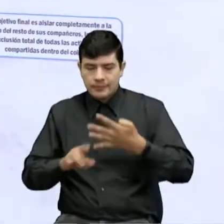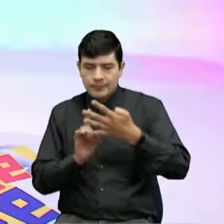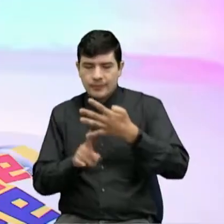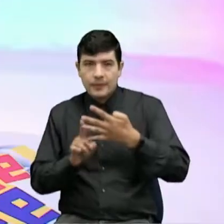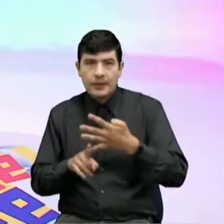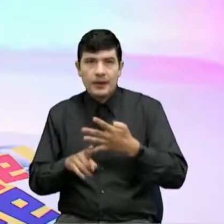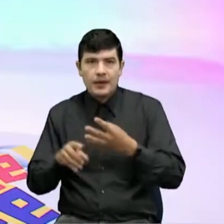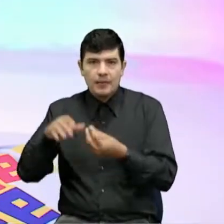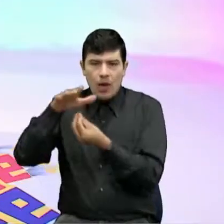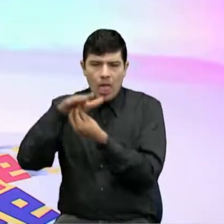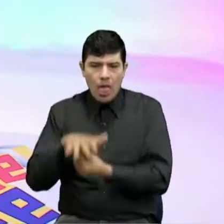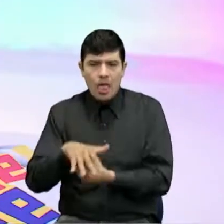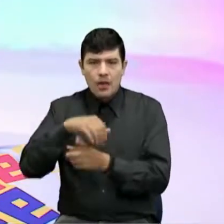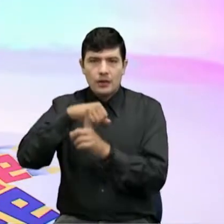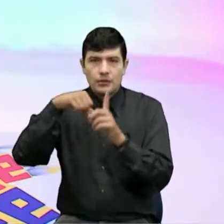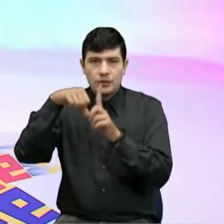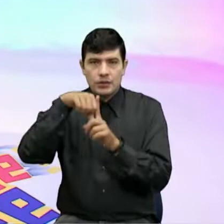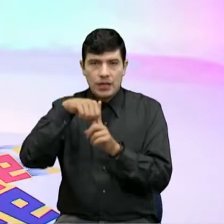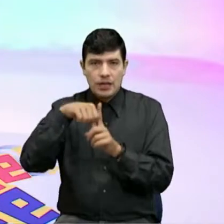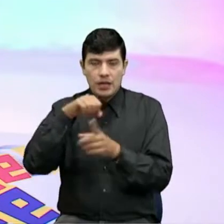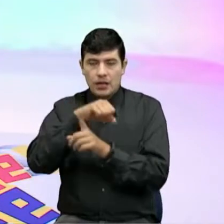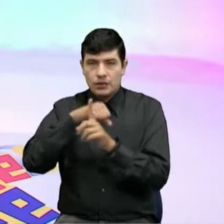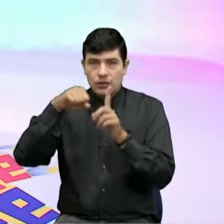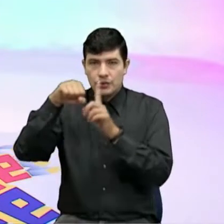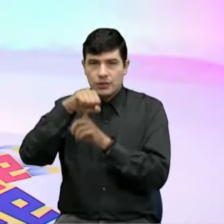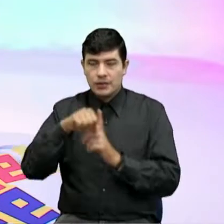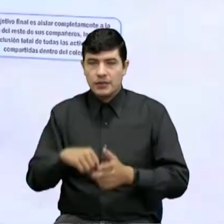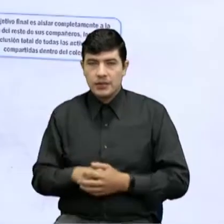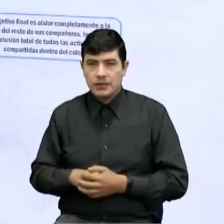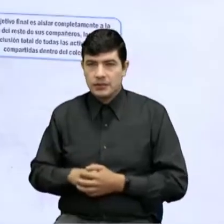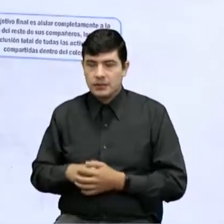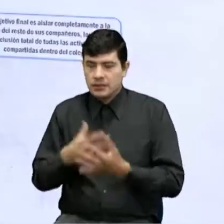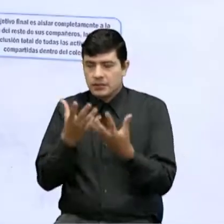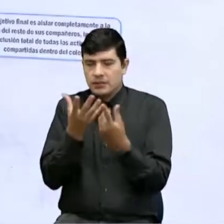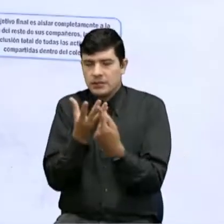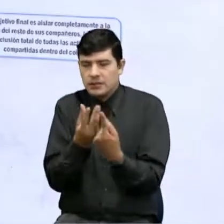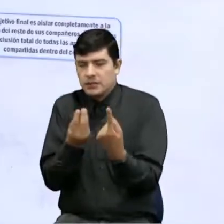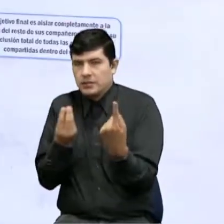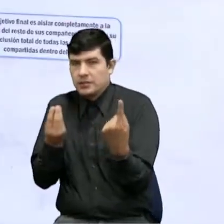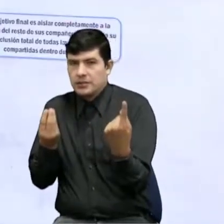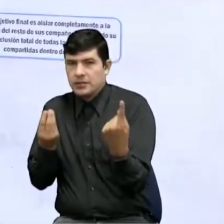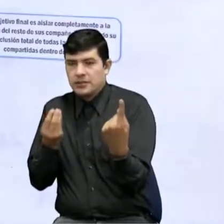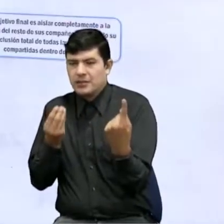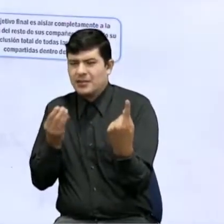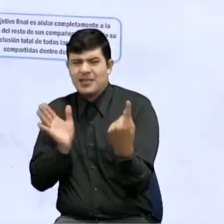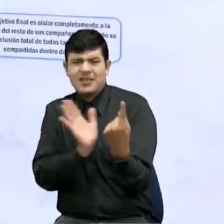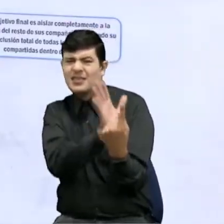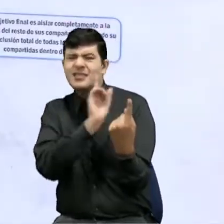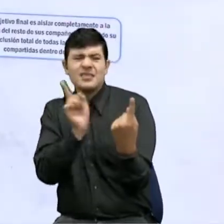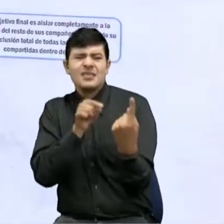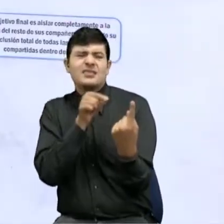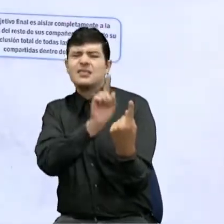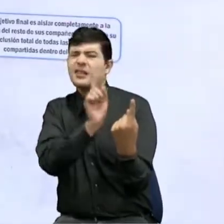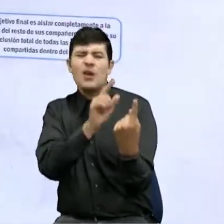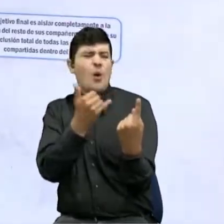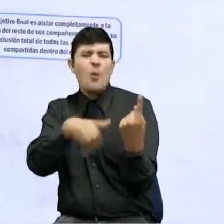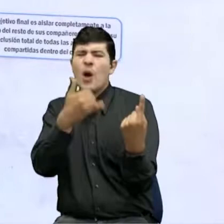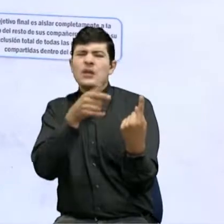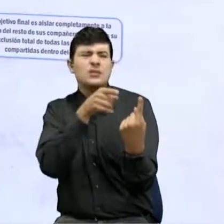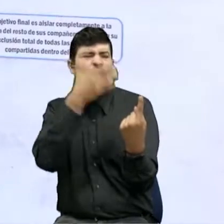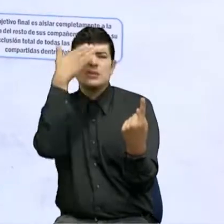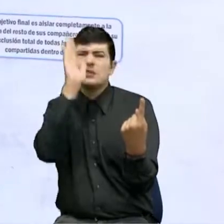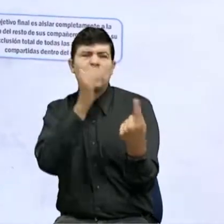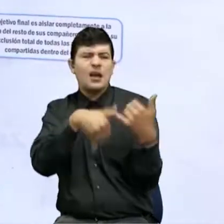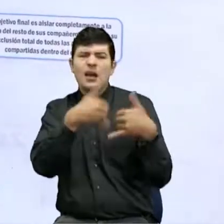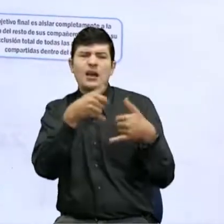Es aislar completamente a la víctima del resto de sus compañeros, ¿sí? Excluirlo de las actividades. ¡Ay, no, usted no juegue que porque usted no sabe